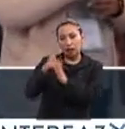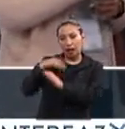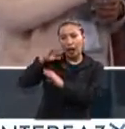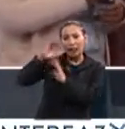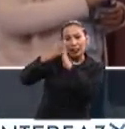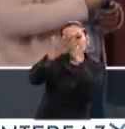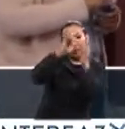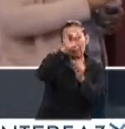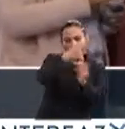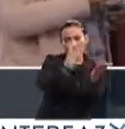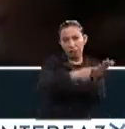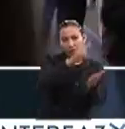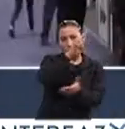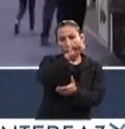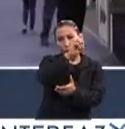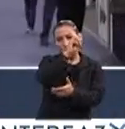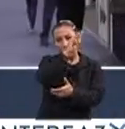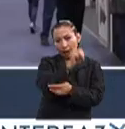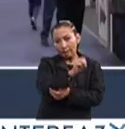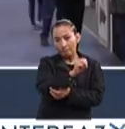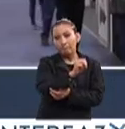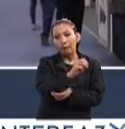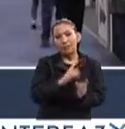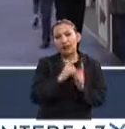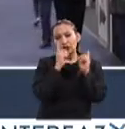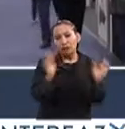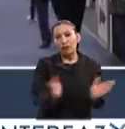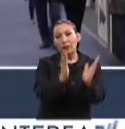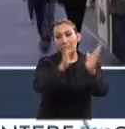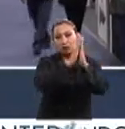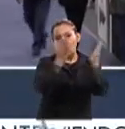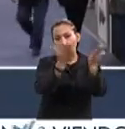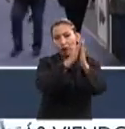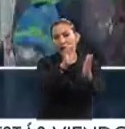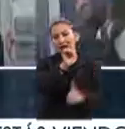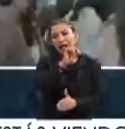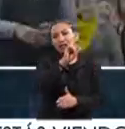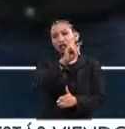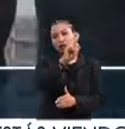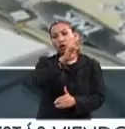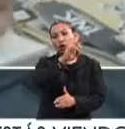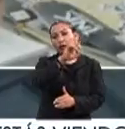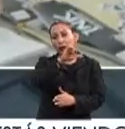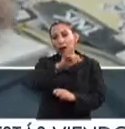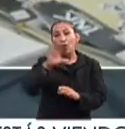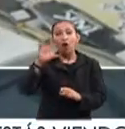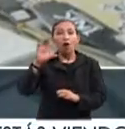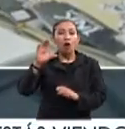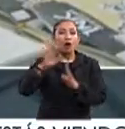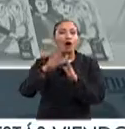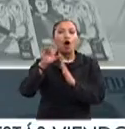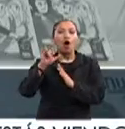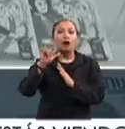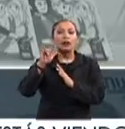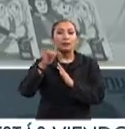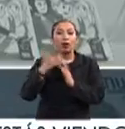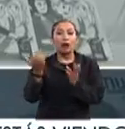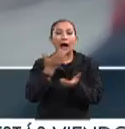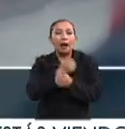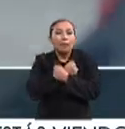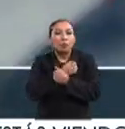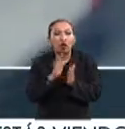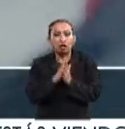que publica la propia Dirección de Fomento Editorial, tenemos Filobiblón, Amor por los libros, de Ricardo